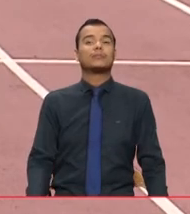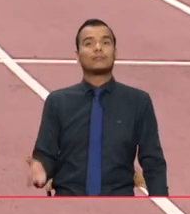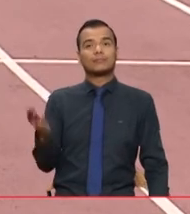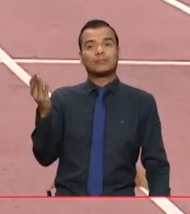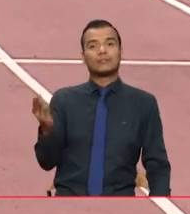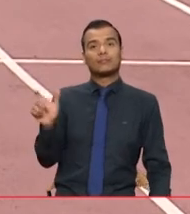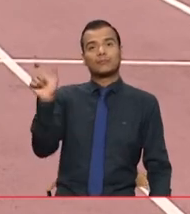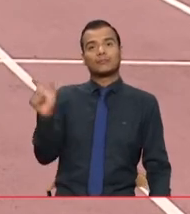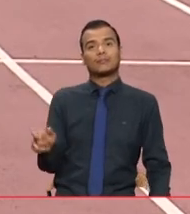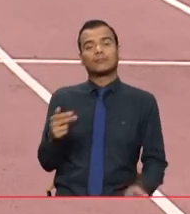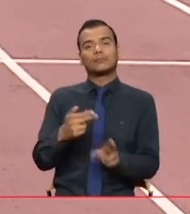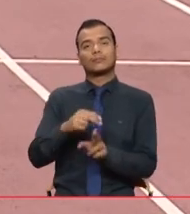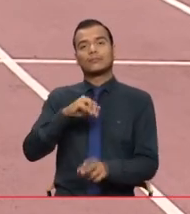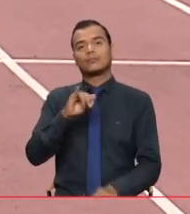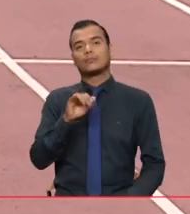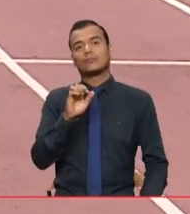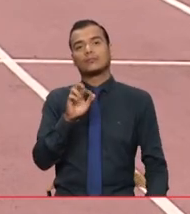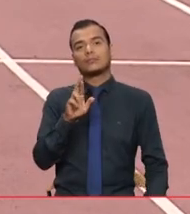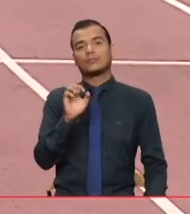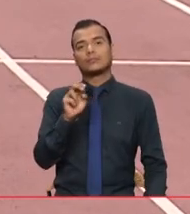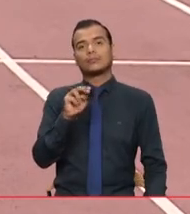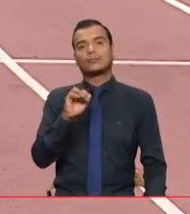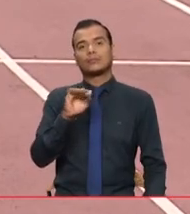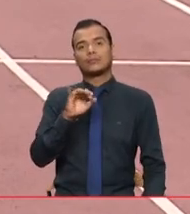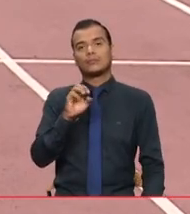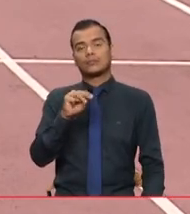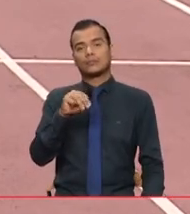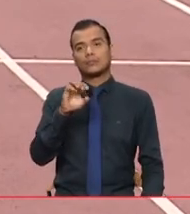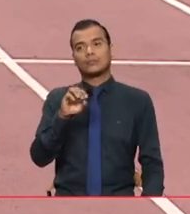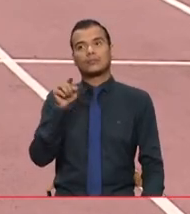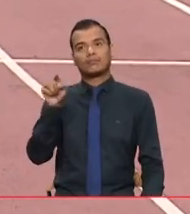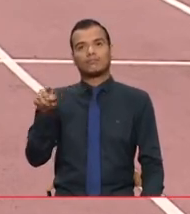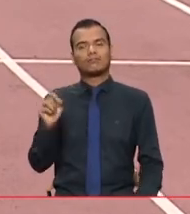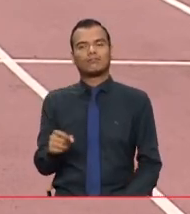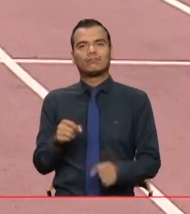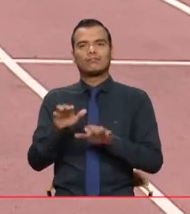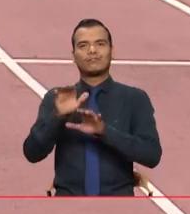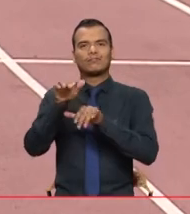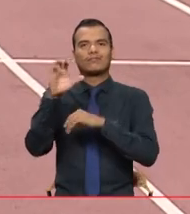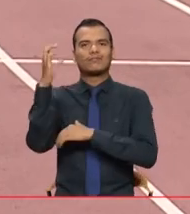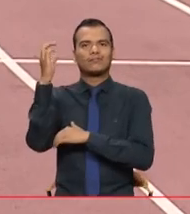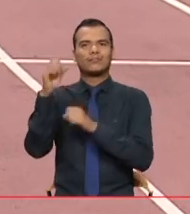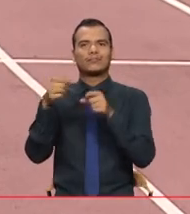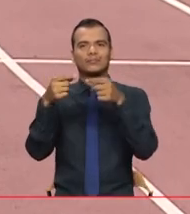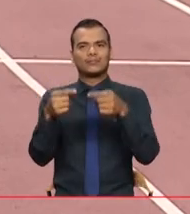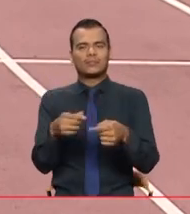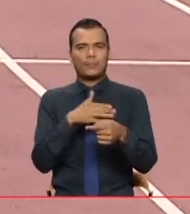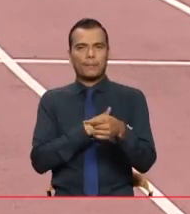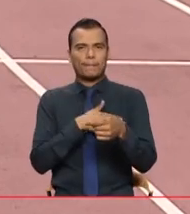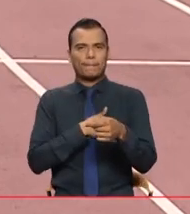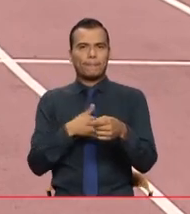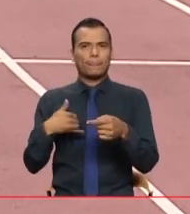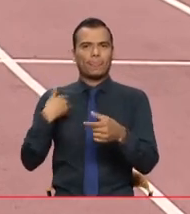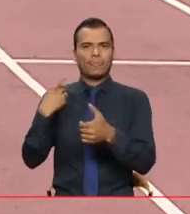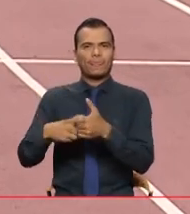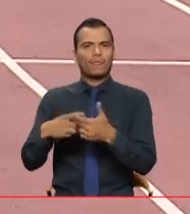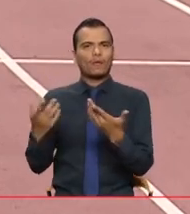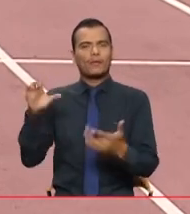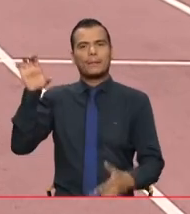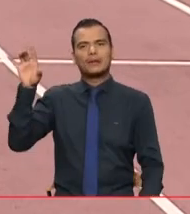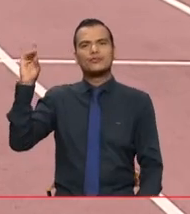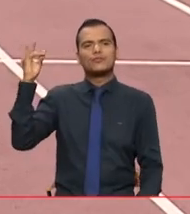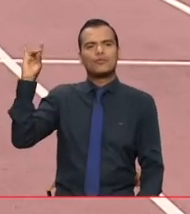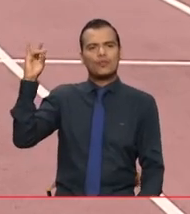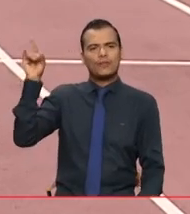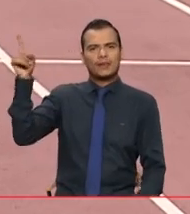Jerónimo estará representando a Colombia en los Juegos Bolivarianos de la Juventud, la primera edición que se va a realizar en Bolivia, y por supuesto